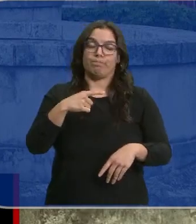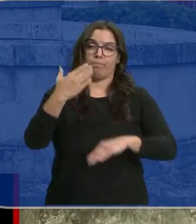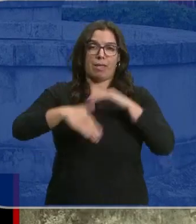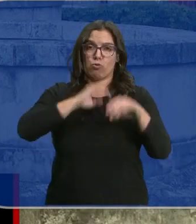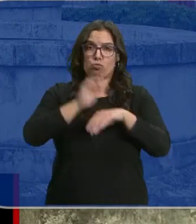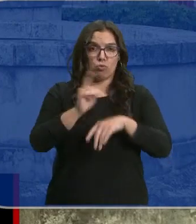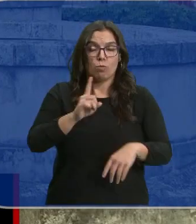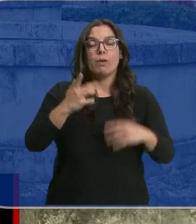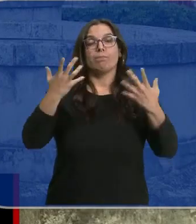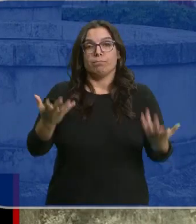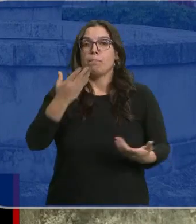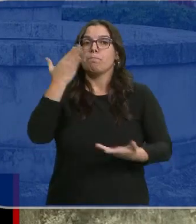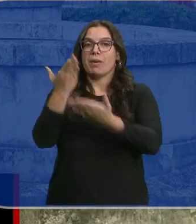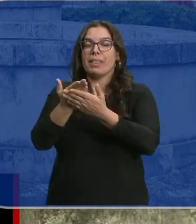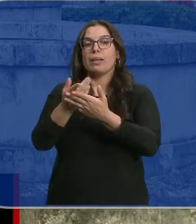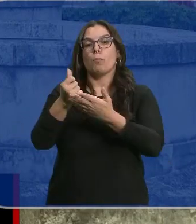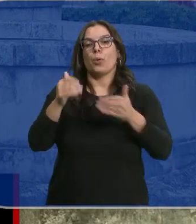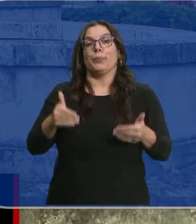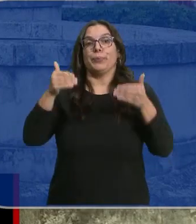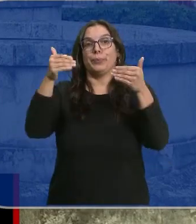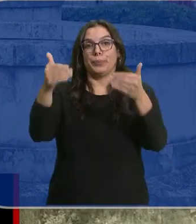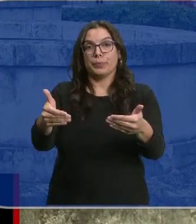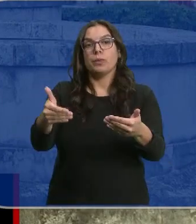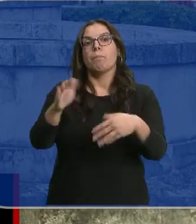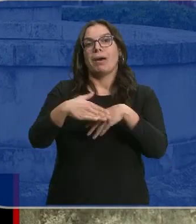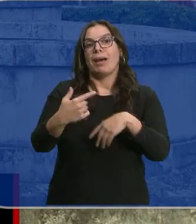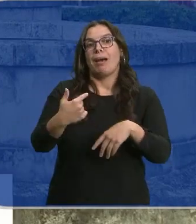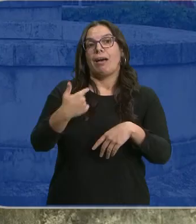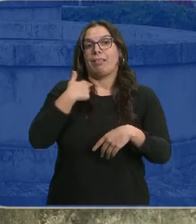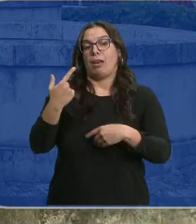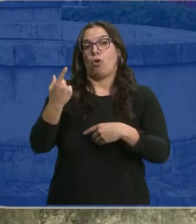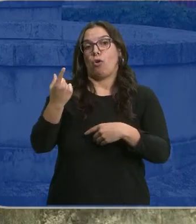plazos, por lo que va a solicitar una moratoria para implantarlo sin perder las ayudas.